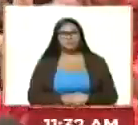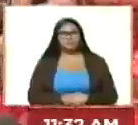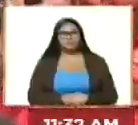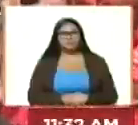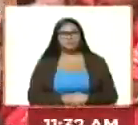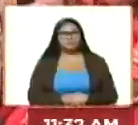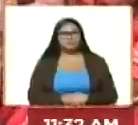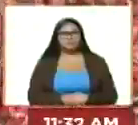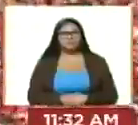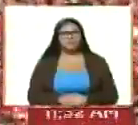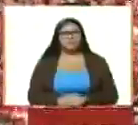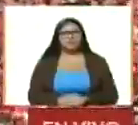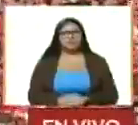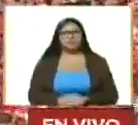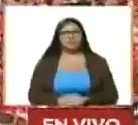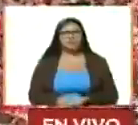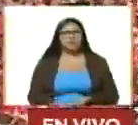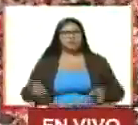¡Que se escuche!